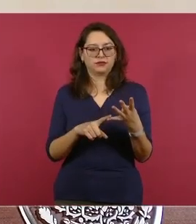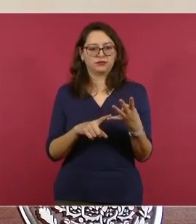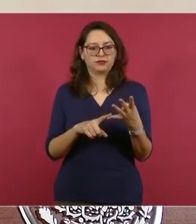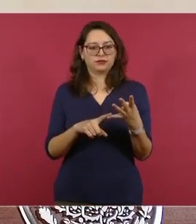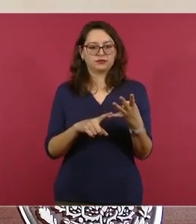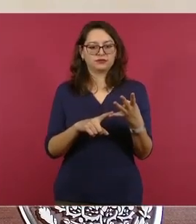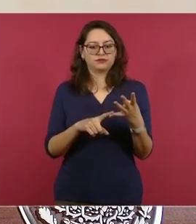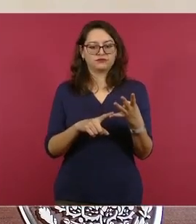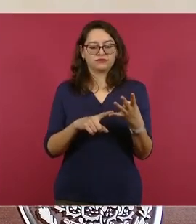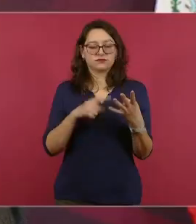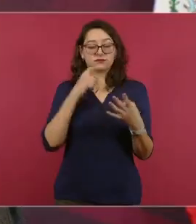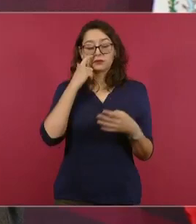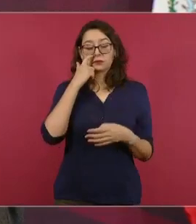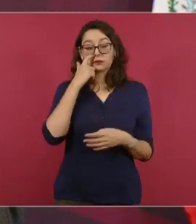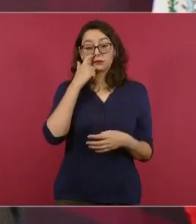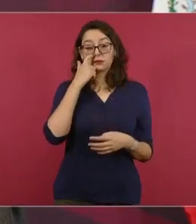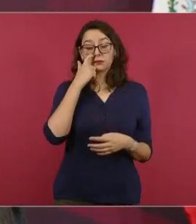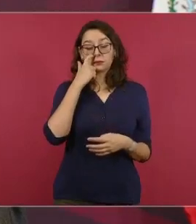y